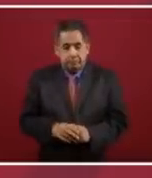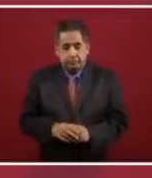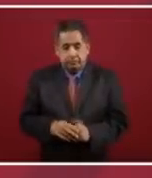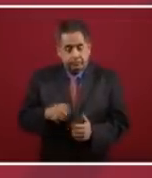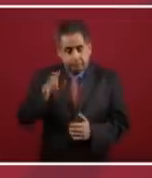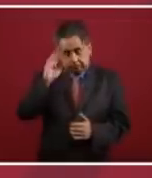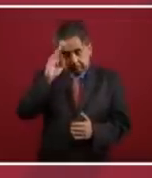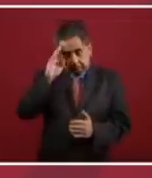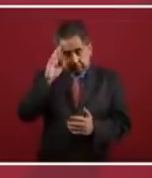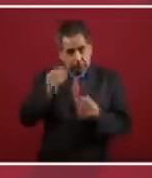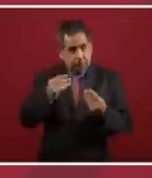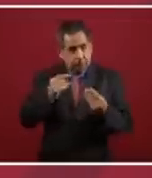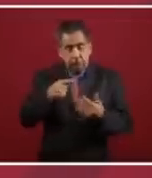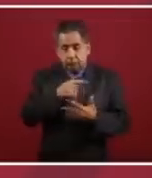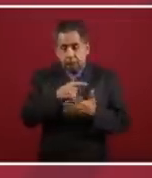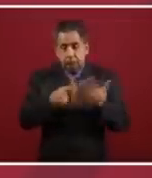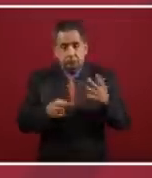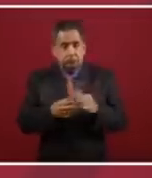bastante